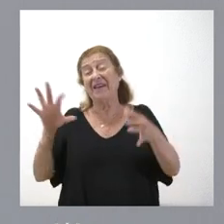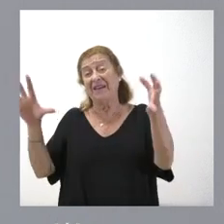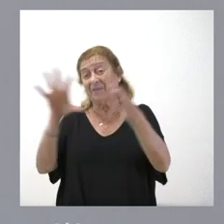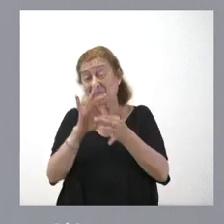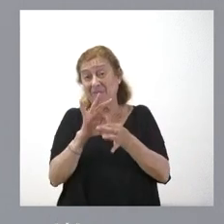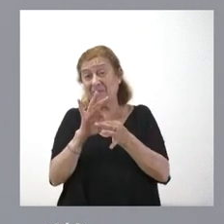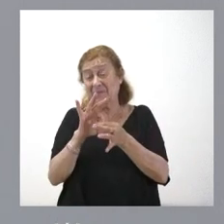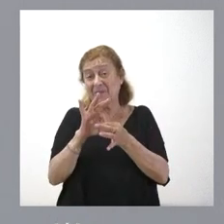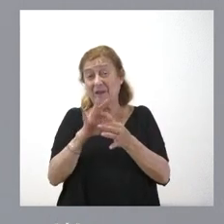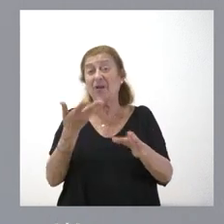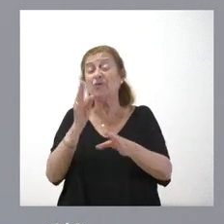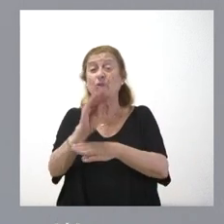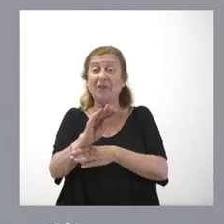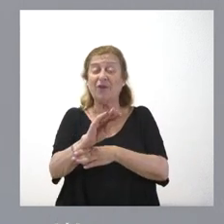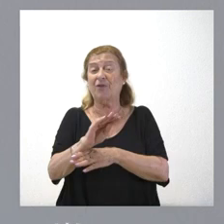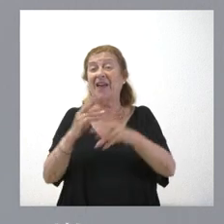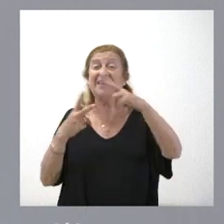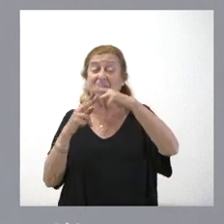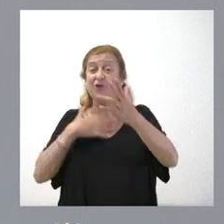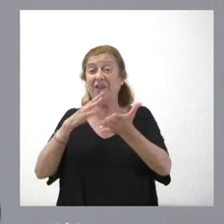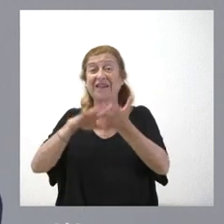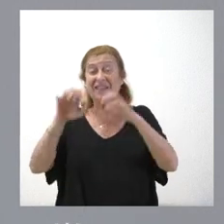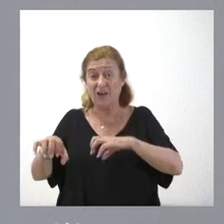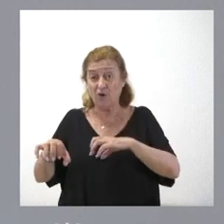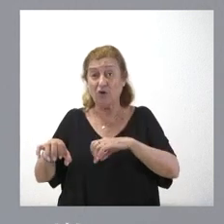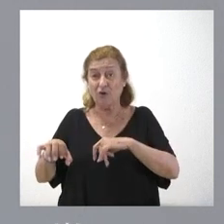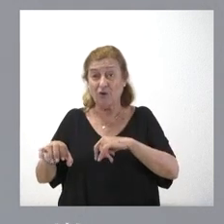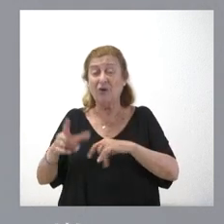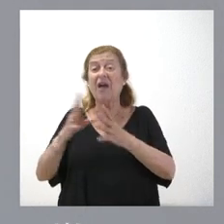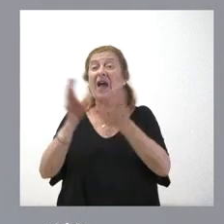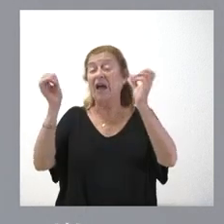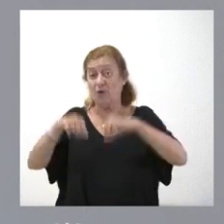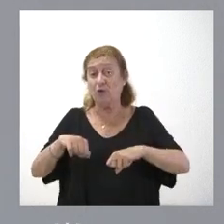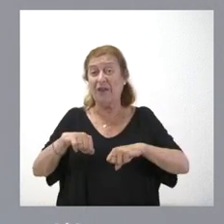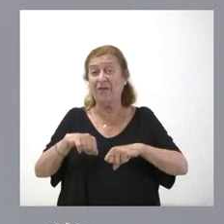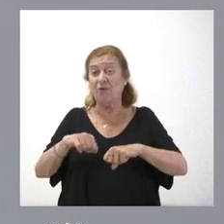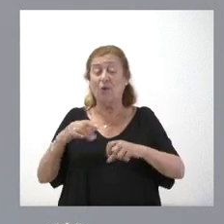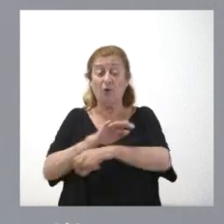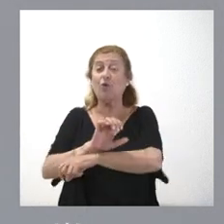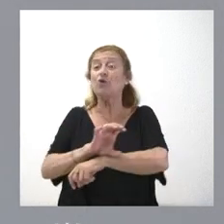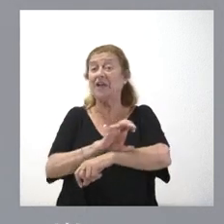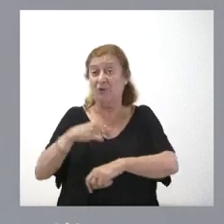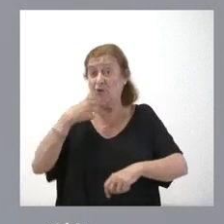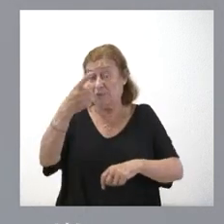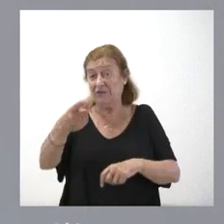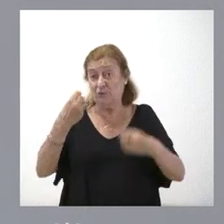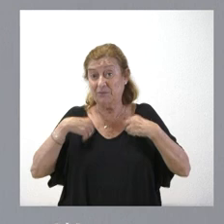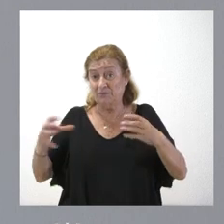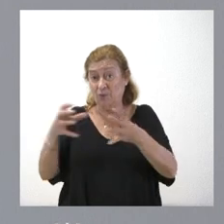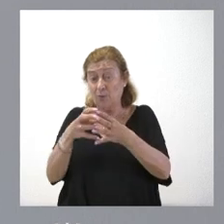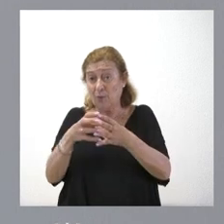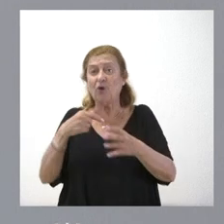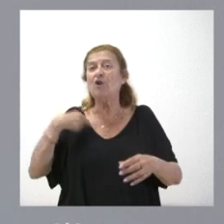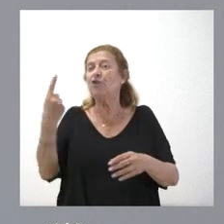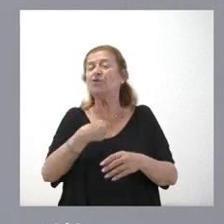eh la subvención a radio televisión de Castilla es la cantidad que ha acordado el consejo al que les he hecho referencia Nosotros